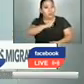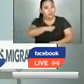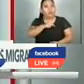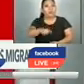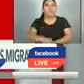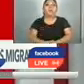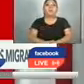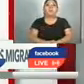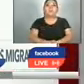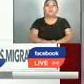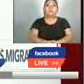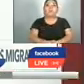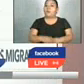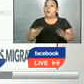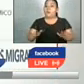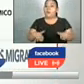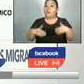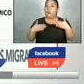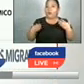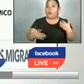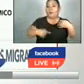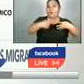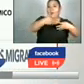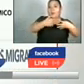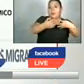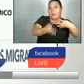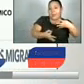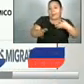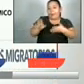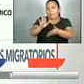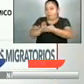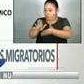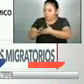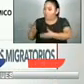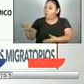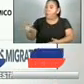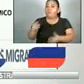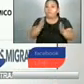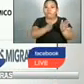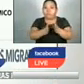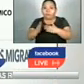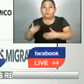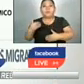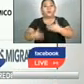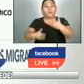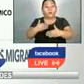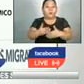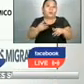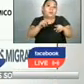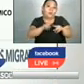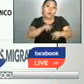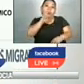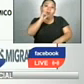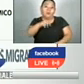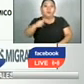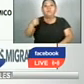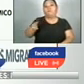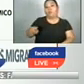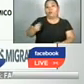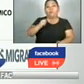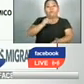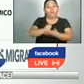que esto se dé Pese a que no existe Norma que impida cobrar por asumir este rol para preparar una solicitud las autoridades migratorias